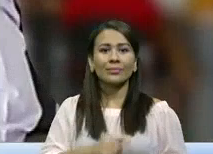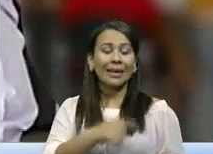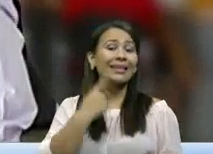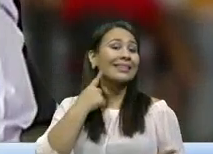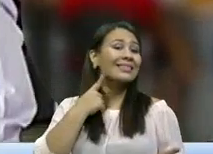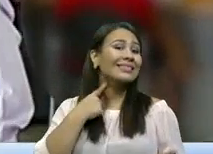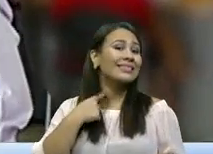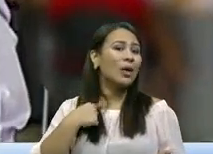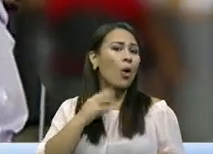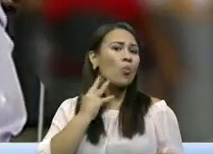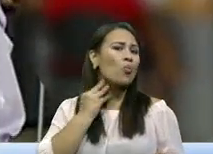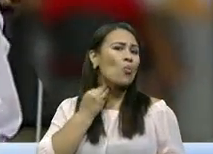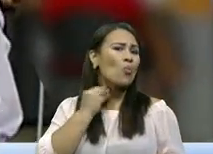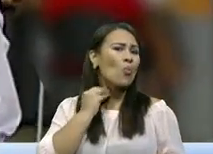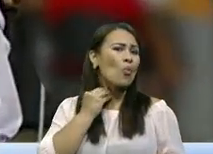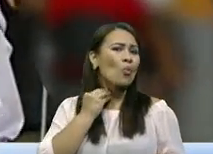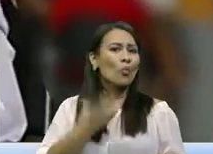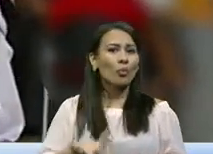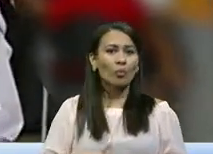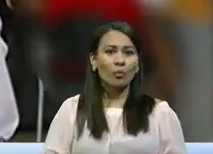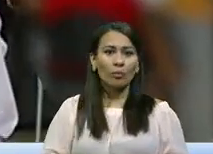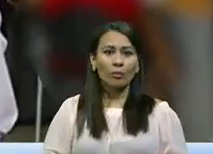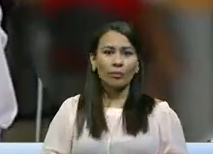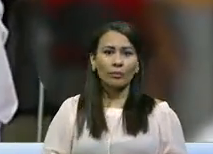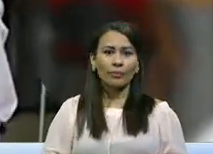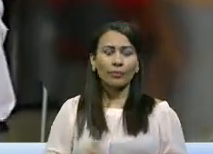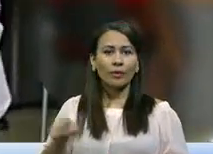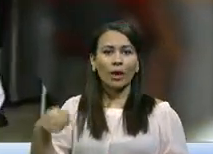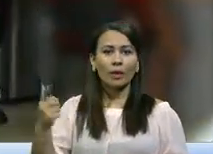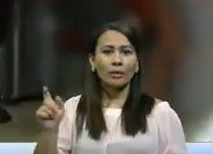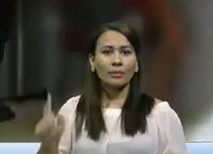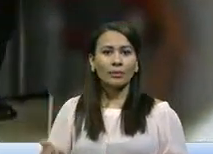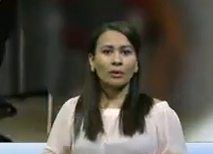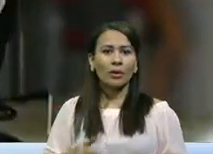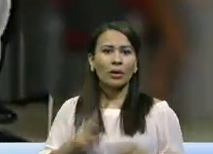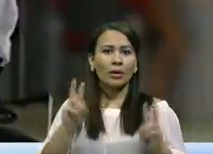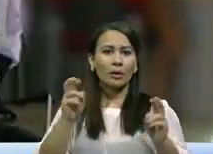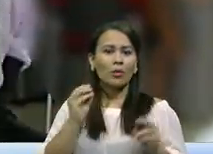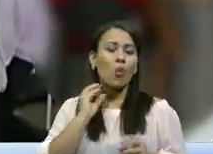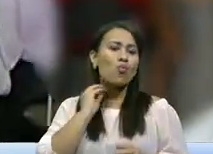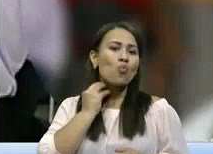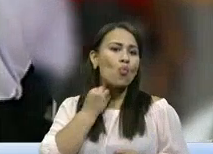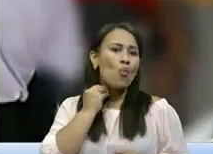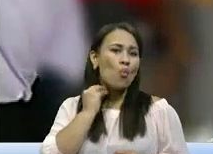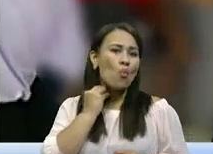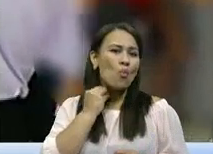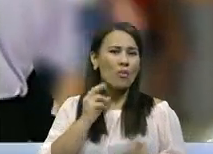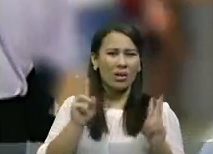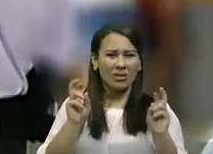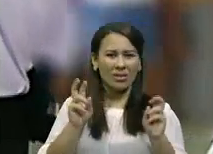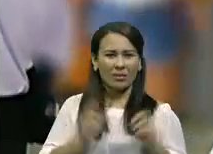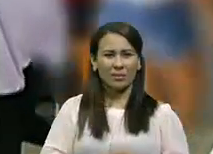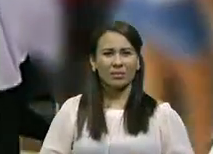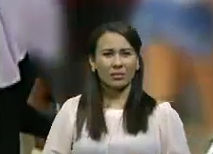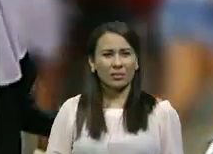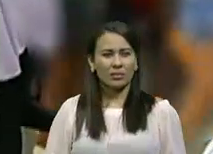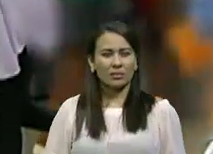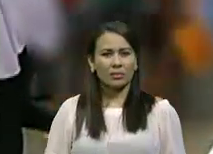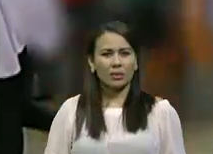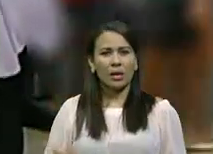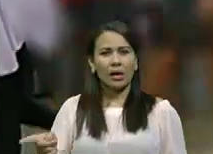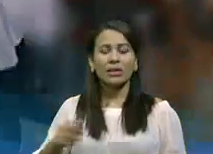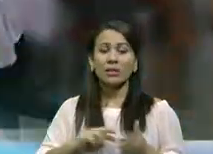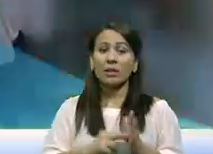tiene cierta marca de sugiraciones o que se le llama el chupete, que comúnmente se le dice. Y que esto apunta